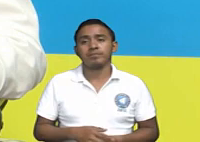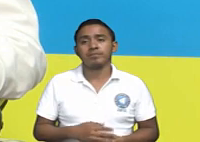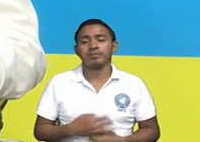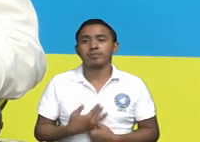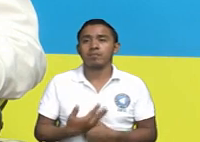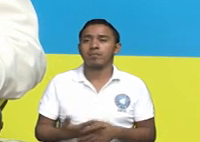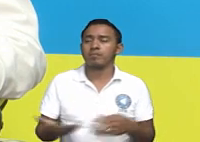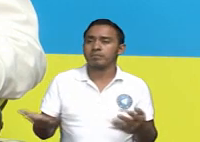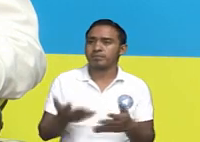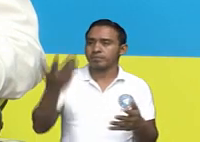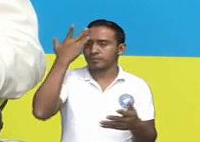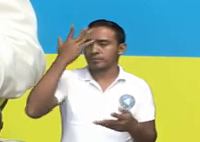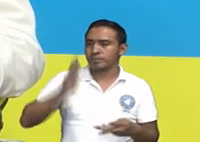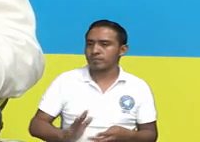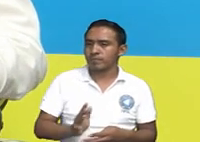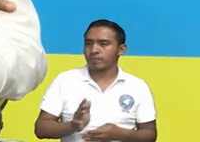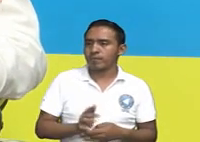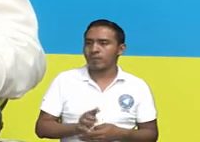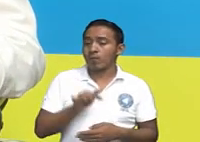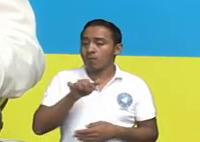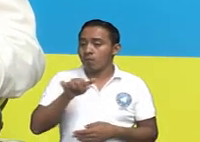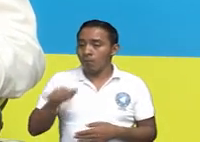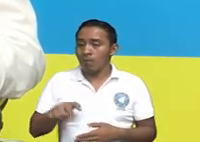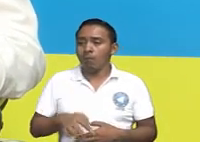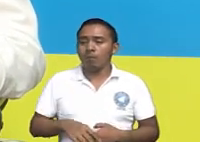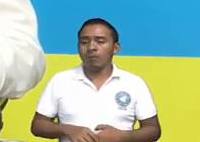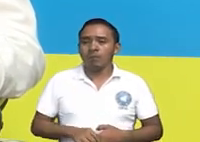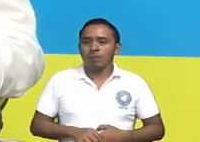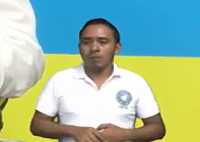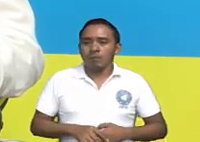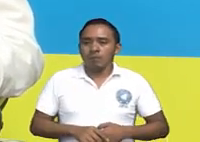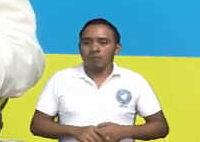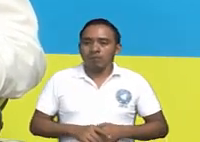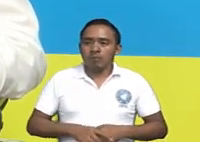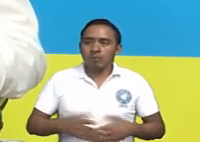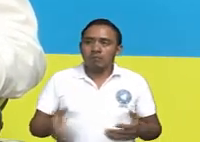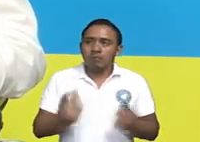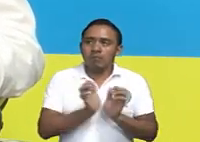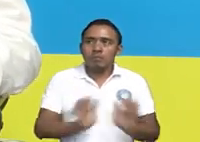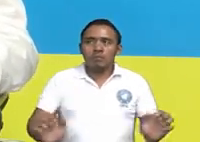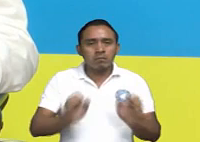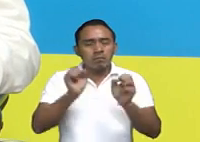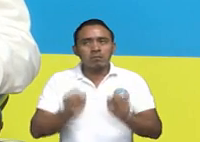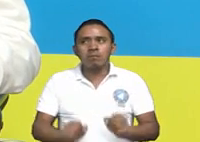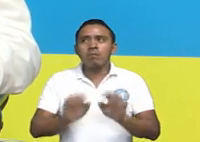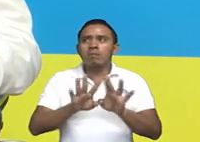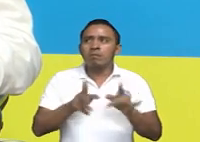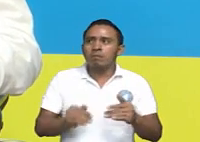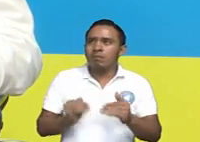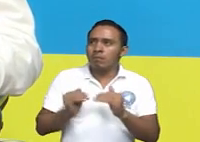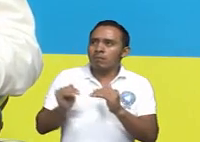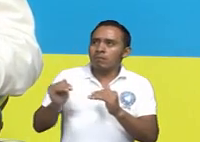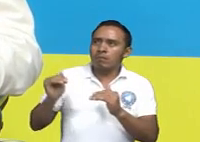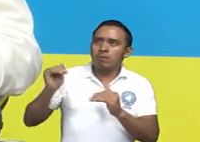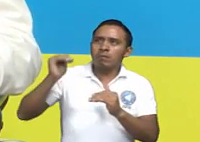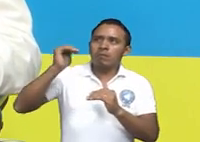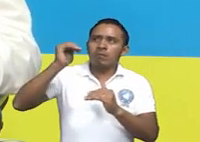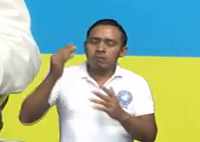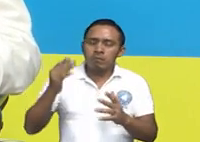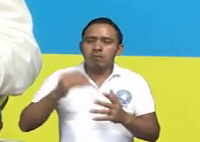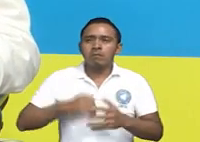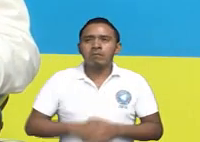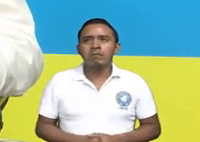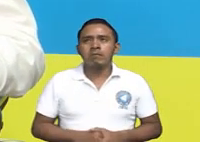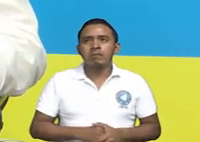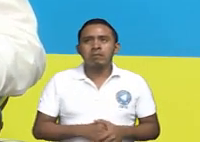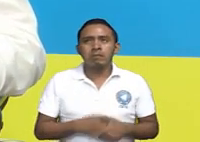¿Cómo saber, doctora, cuándo eso precisamente el niño o la niña está creciendo en cosas